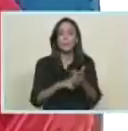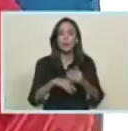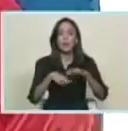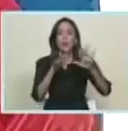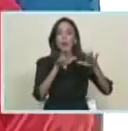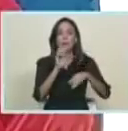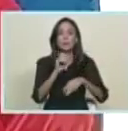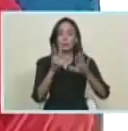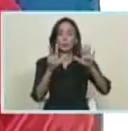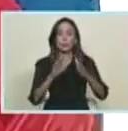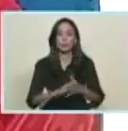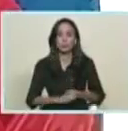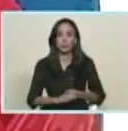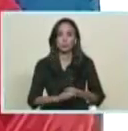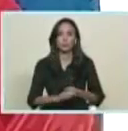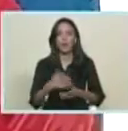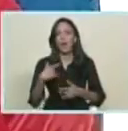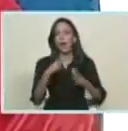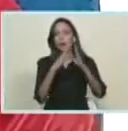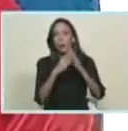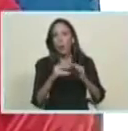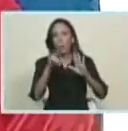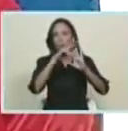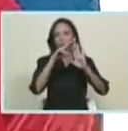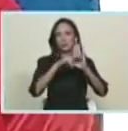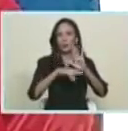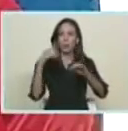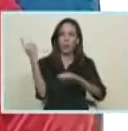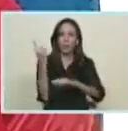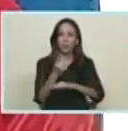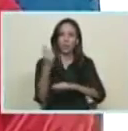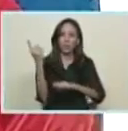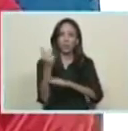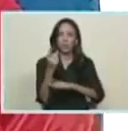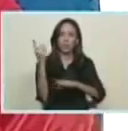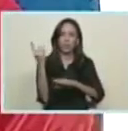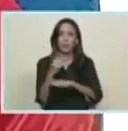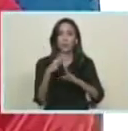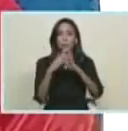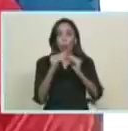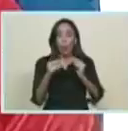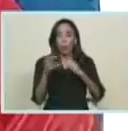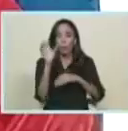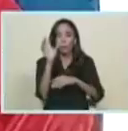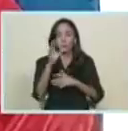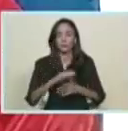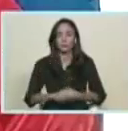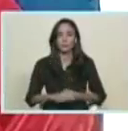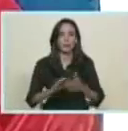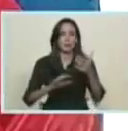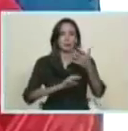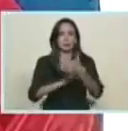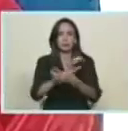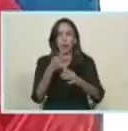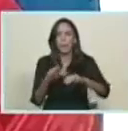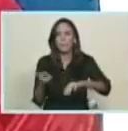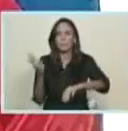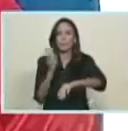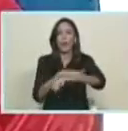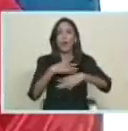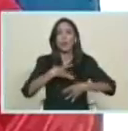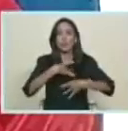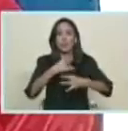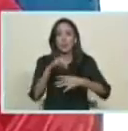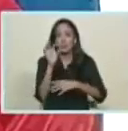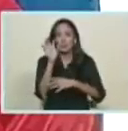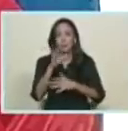1908, y se impuso una dictadura a sangre y fuego, brutal contra los intereses del